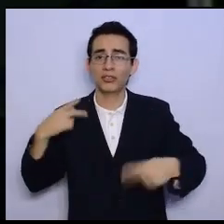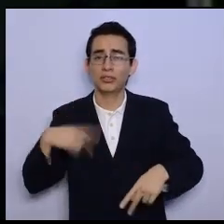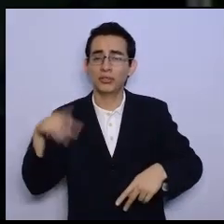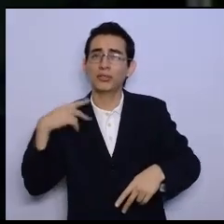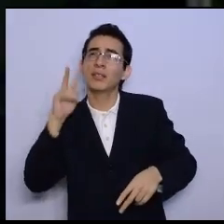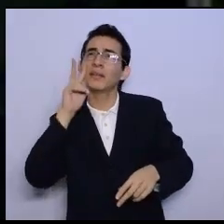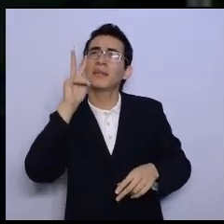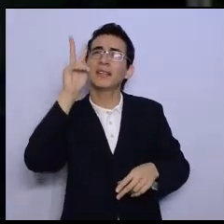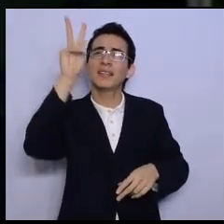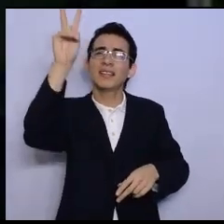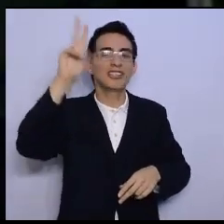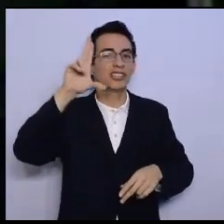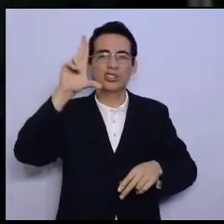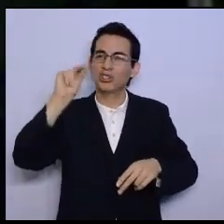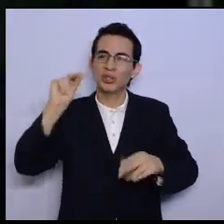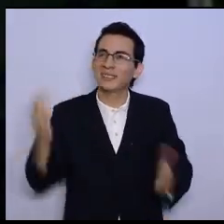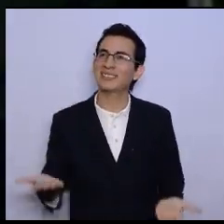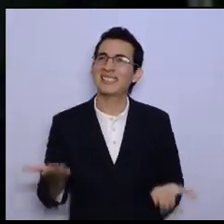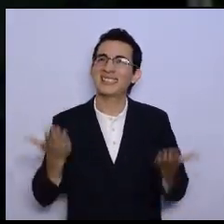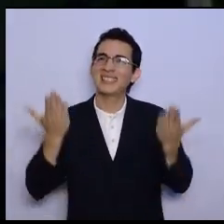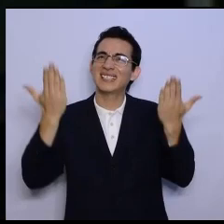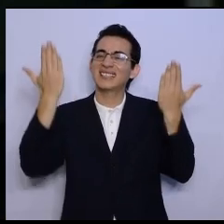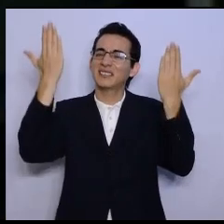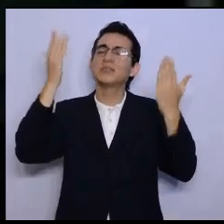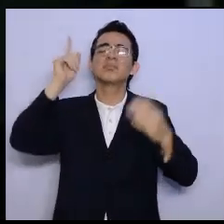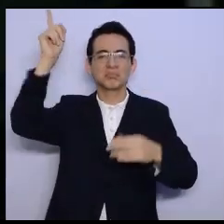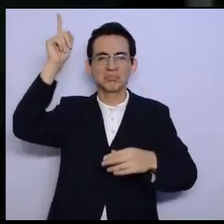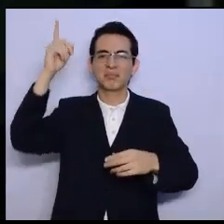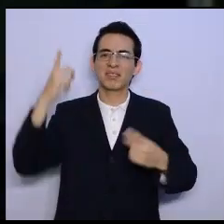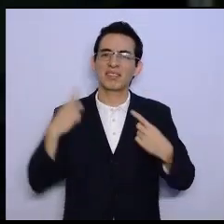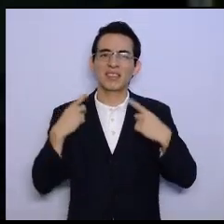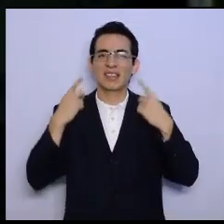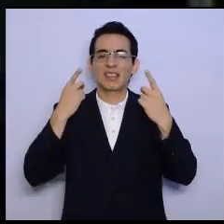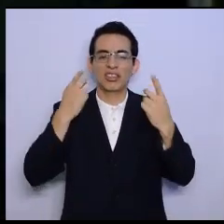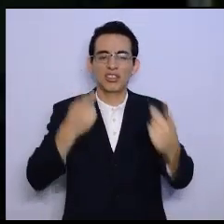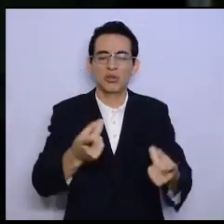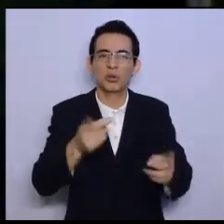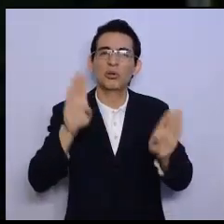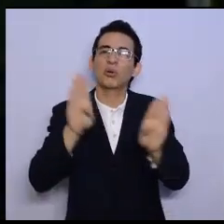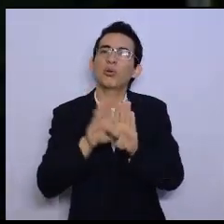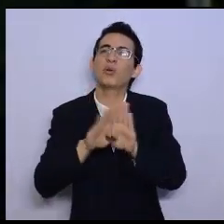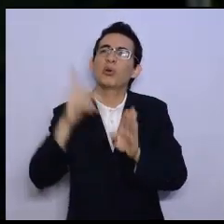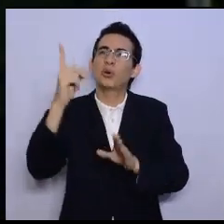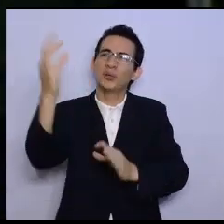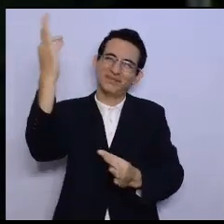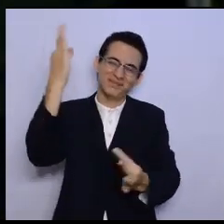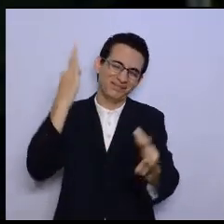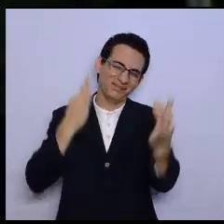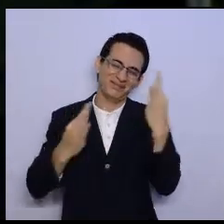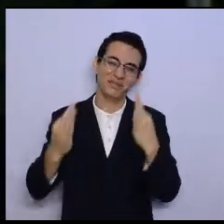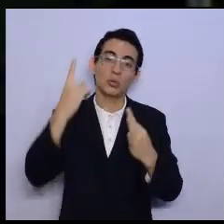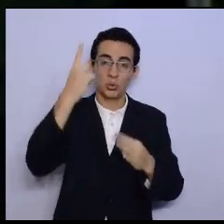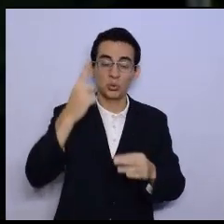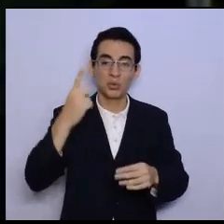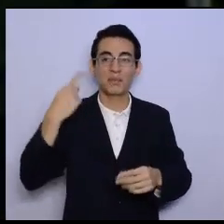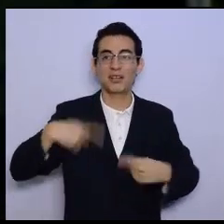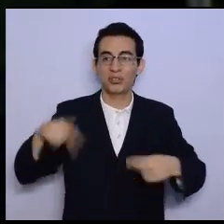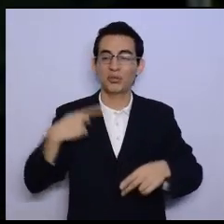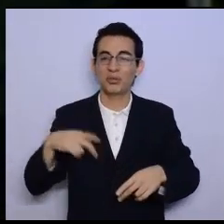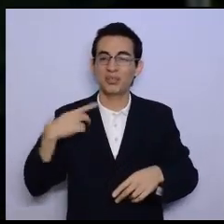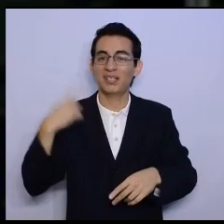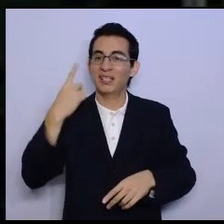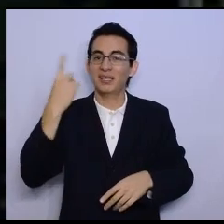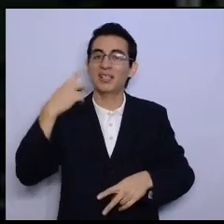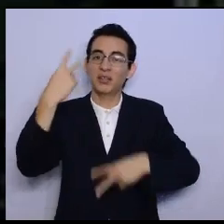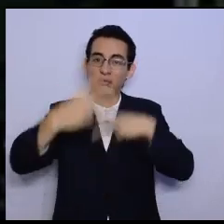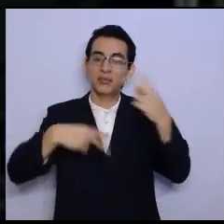exaltase desmedidamente, me fue dado un aguijón en mi carne, un mensajero de Satanás que